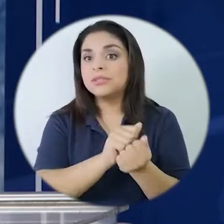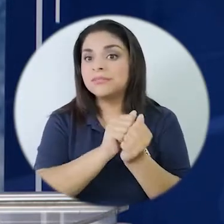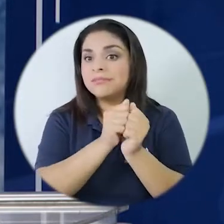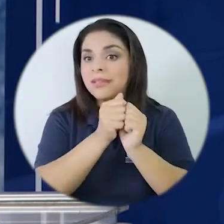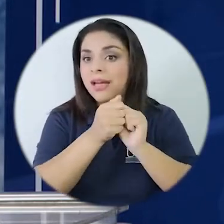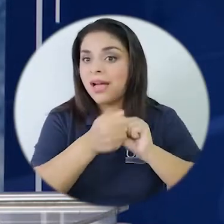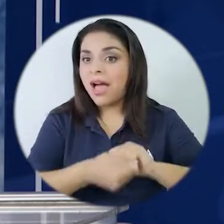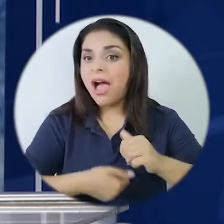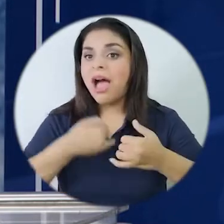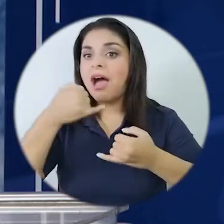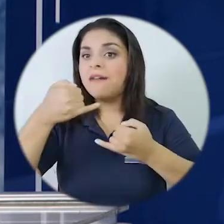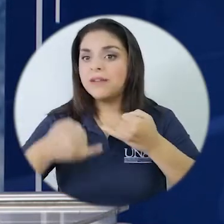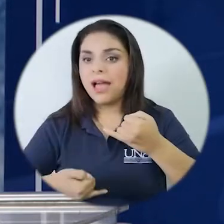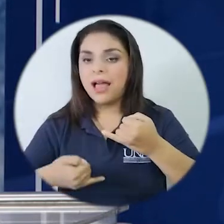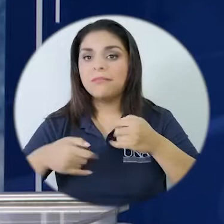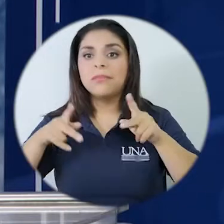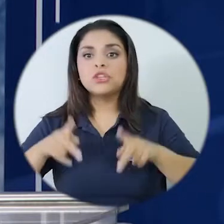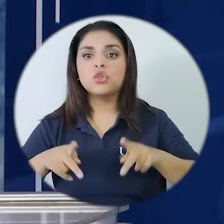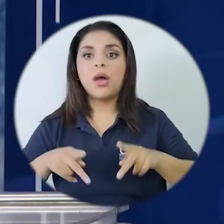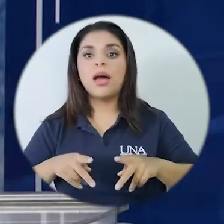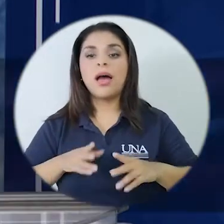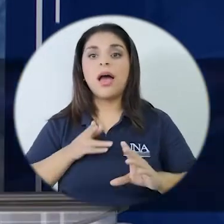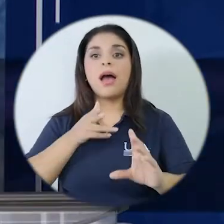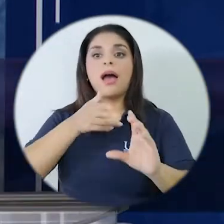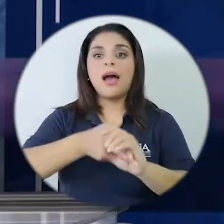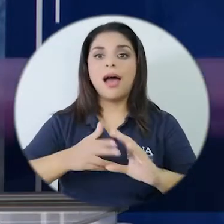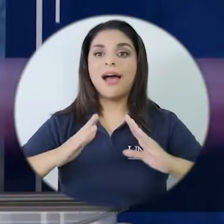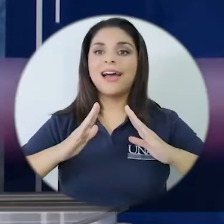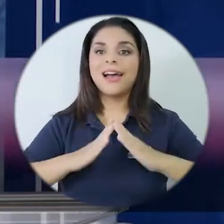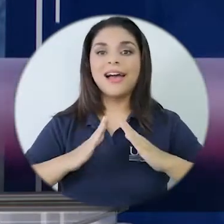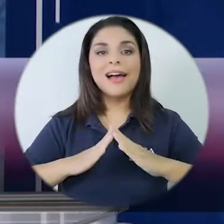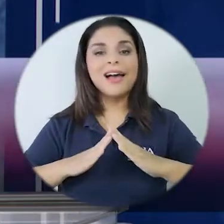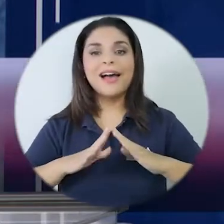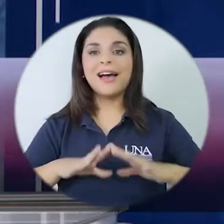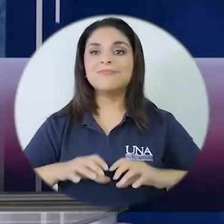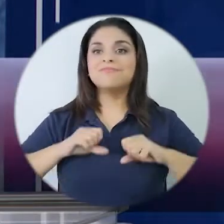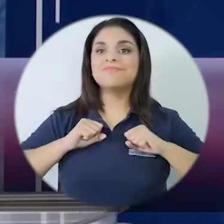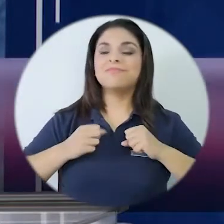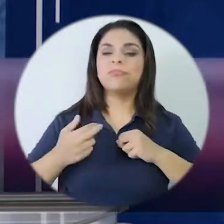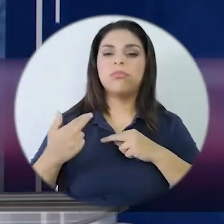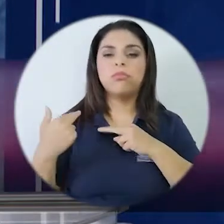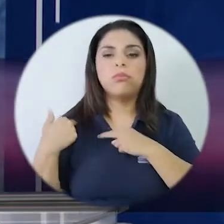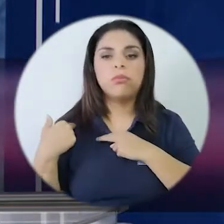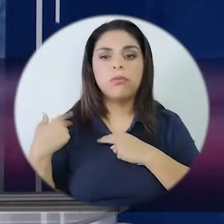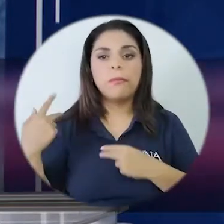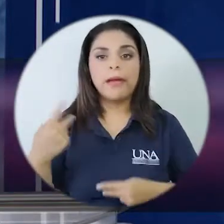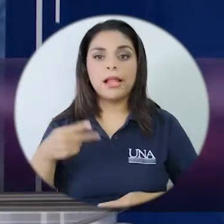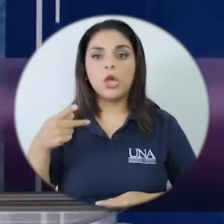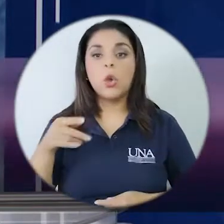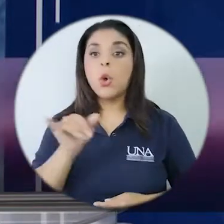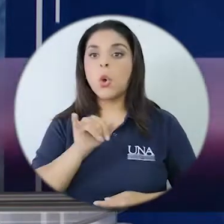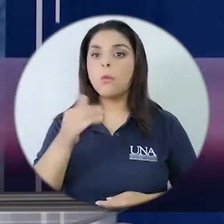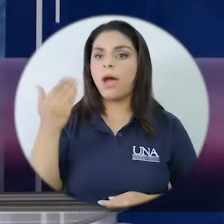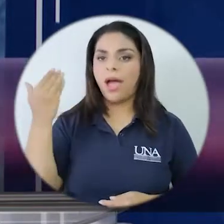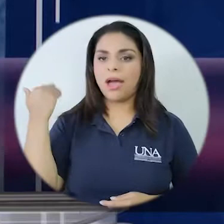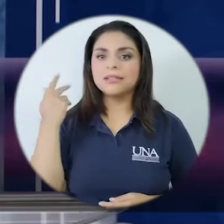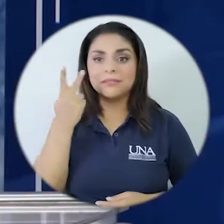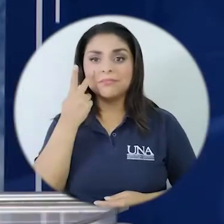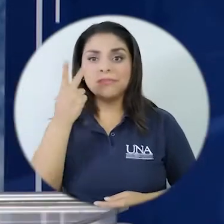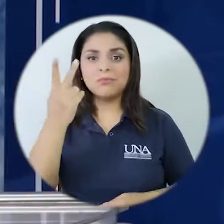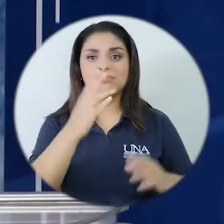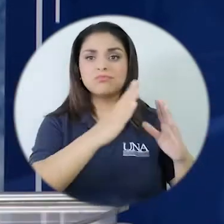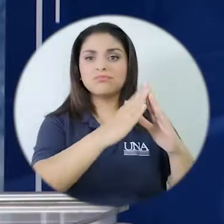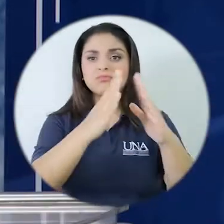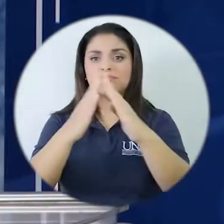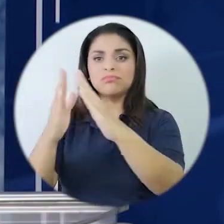traduce en que el riesgo al final lo asumen las personas que habitan esas viviendas, como ya hemos visto muchos casos recientemente,